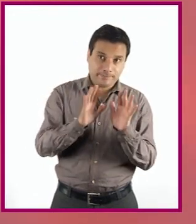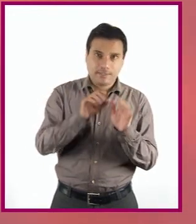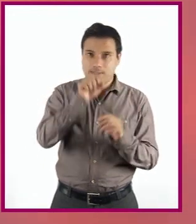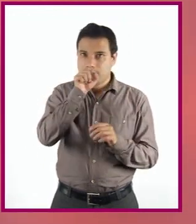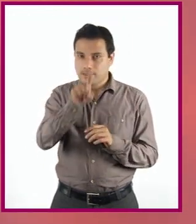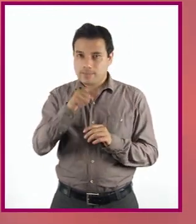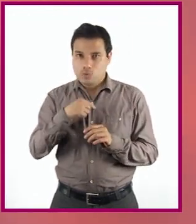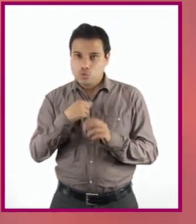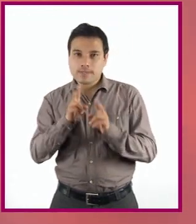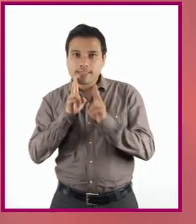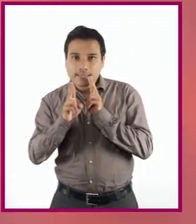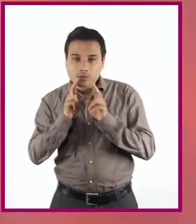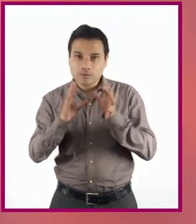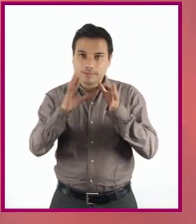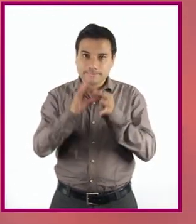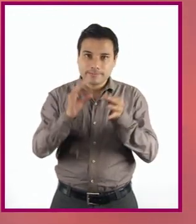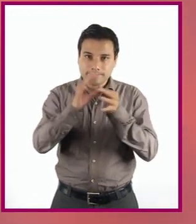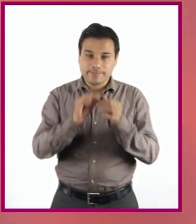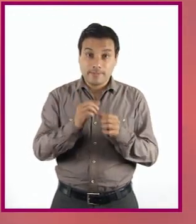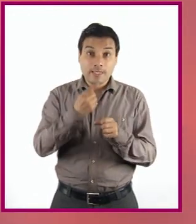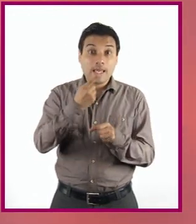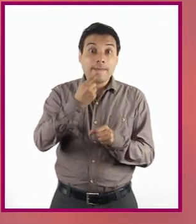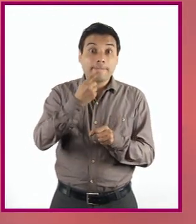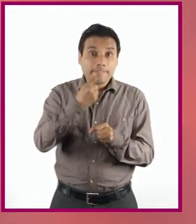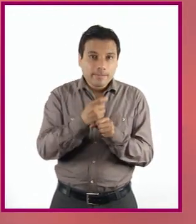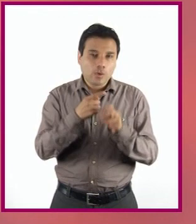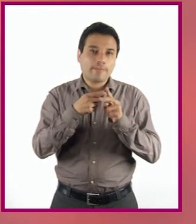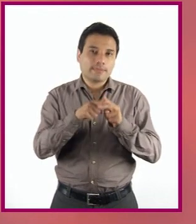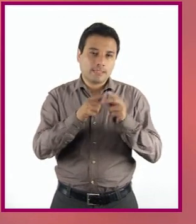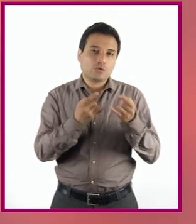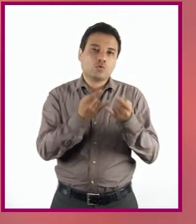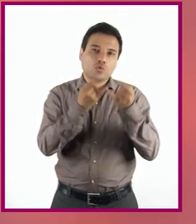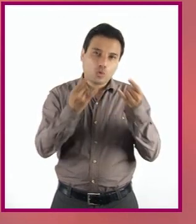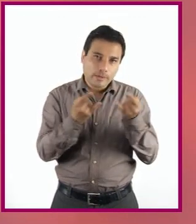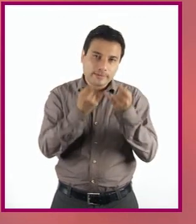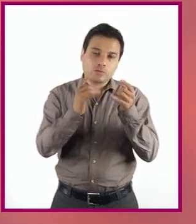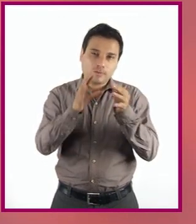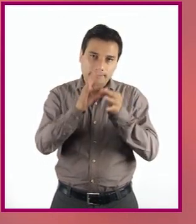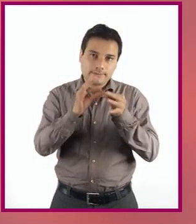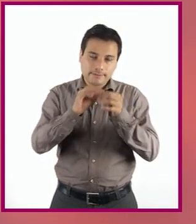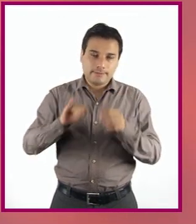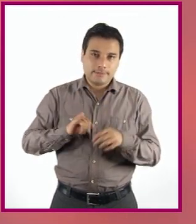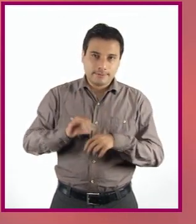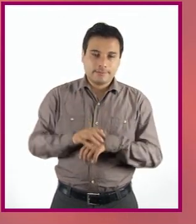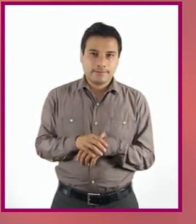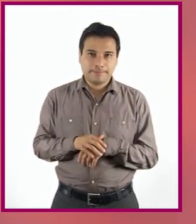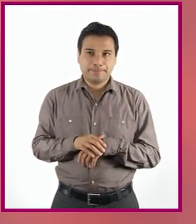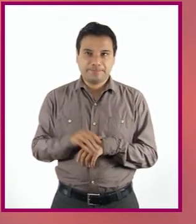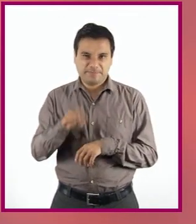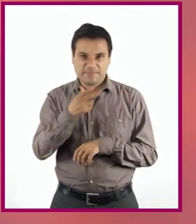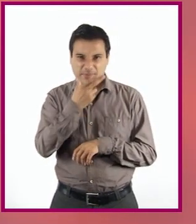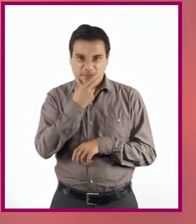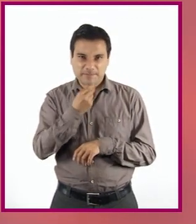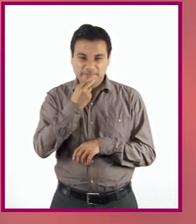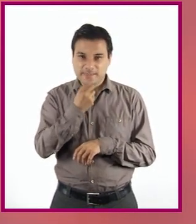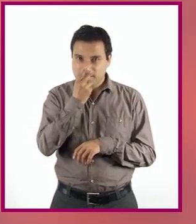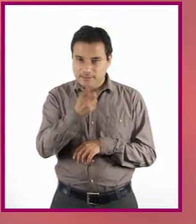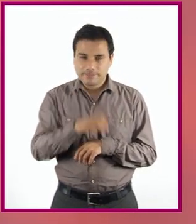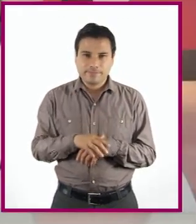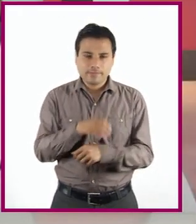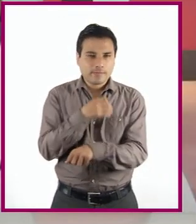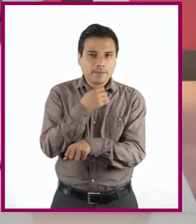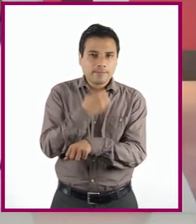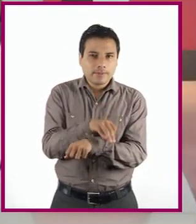palabra primero para jerarquizar los detalles que llamaron la atención. El autor usa la expresión mientras